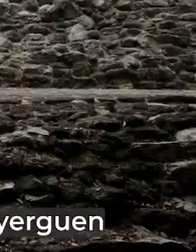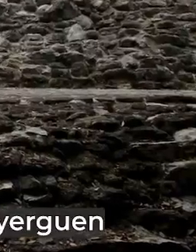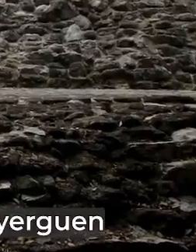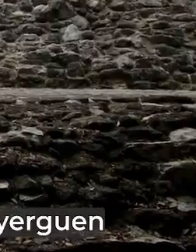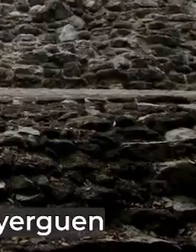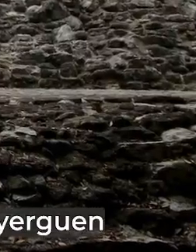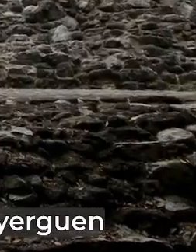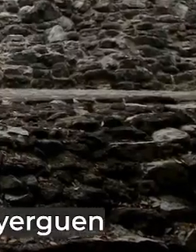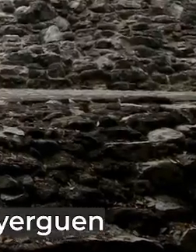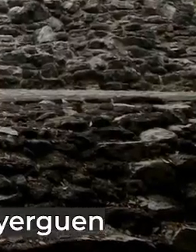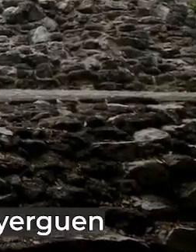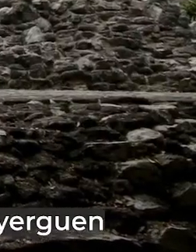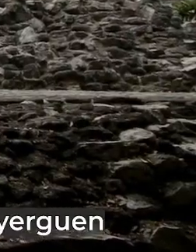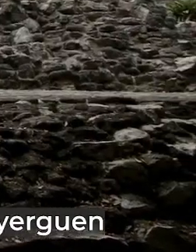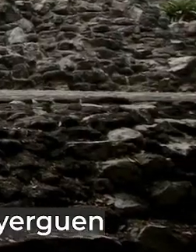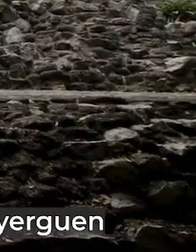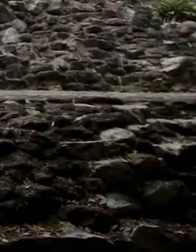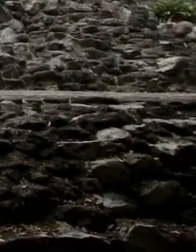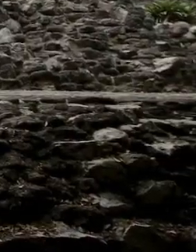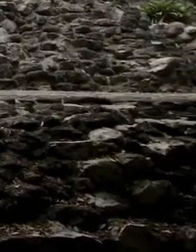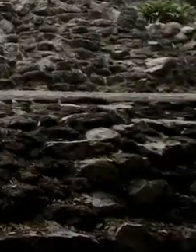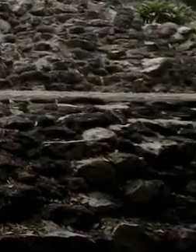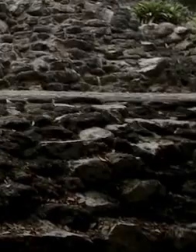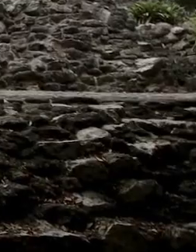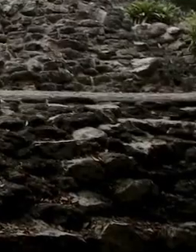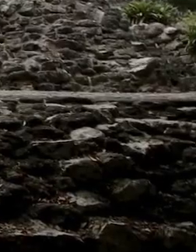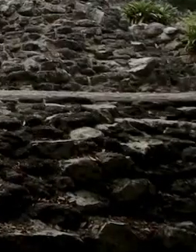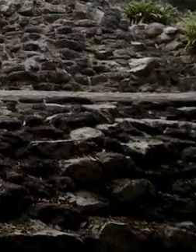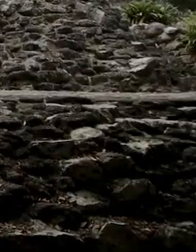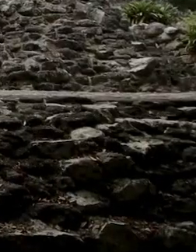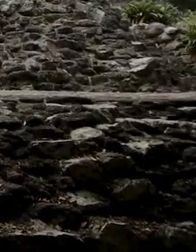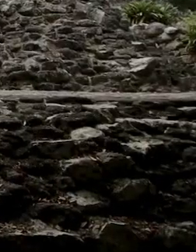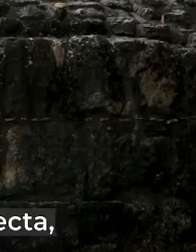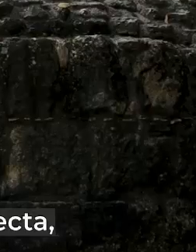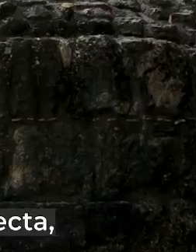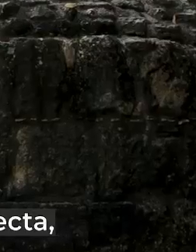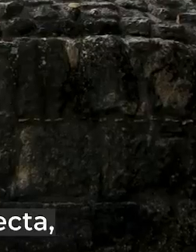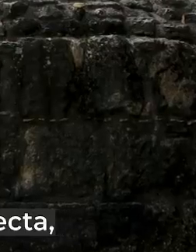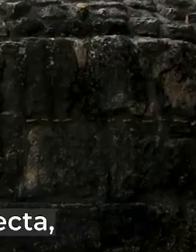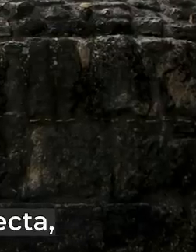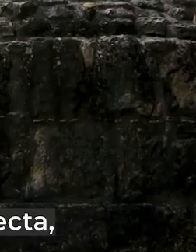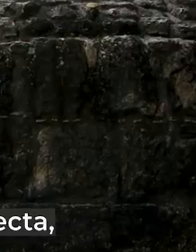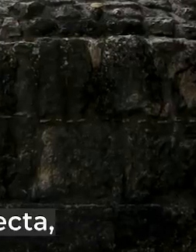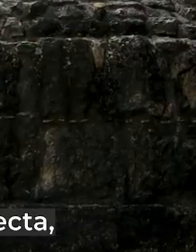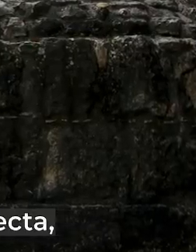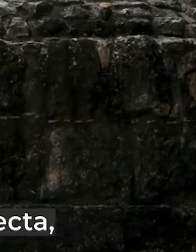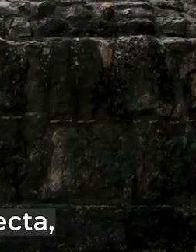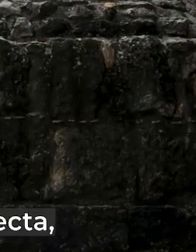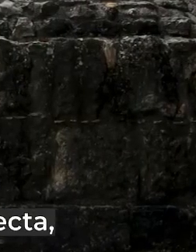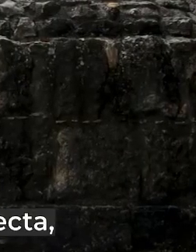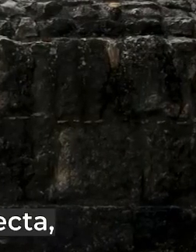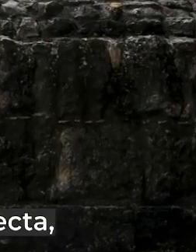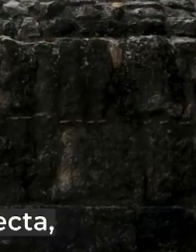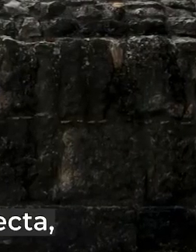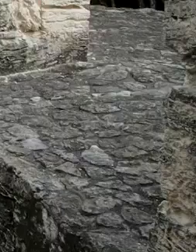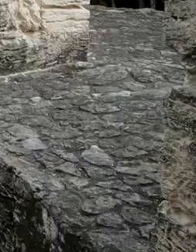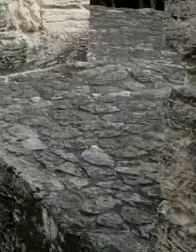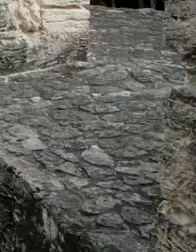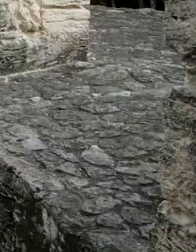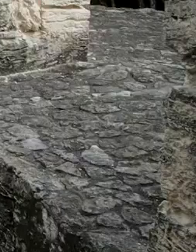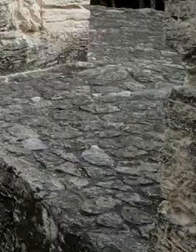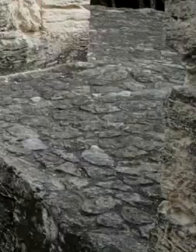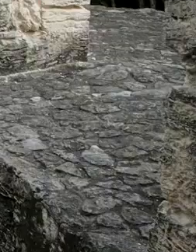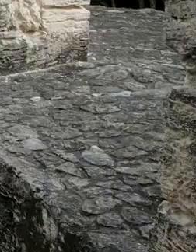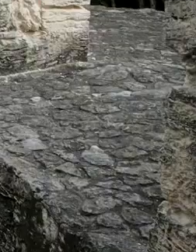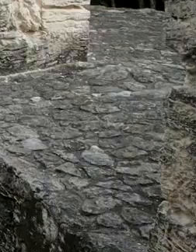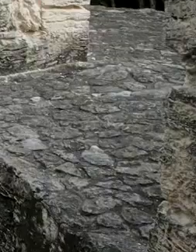Otras construcciones monumentales que se yerguen en la zona nuclear de Xpujil se encuentran alineadas sobre una línea recta que va